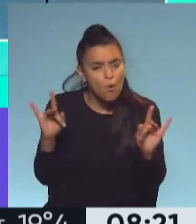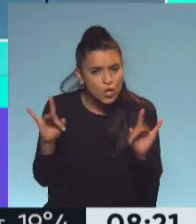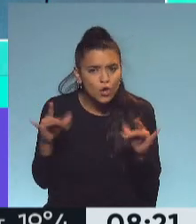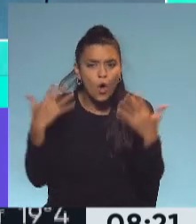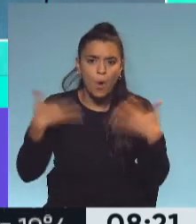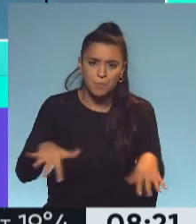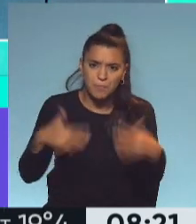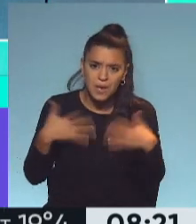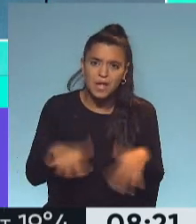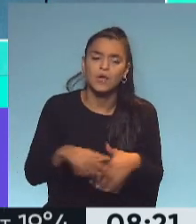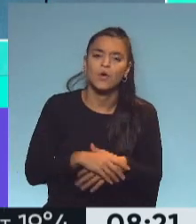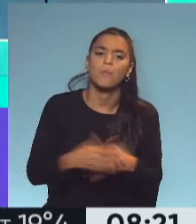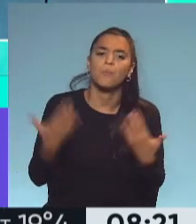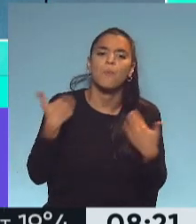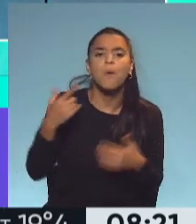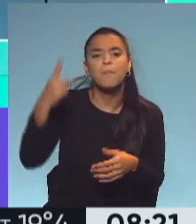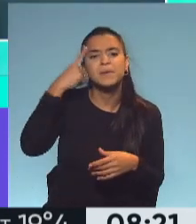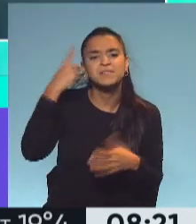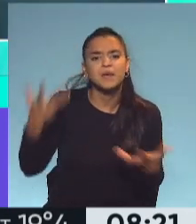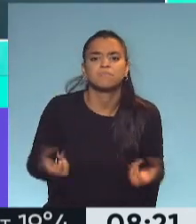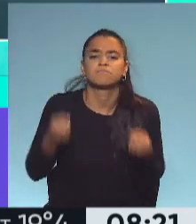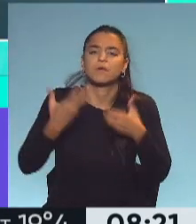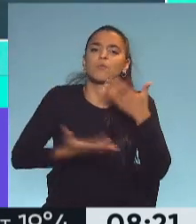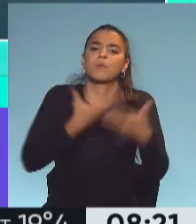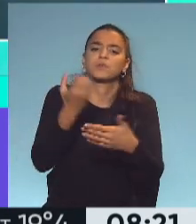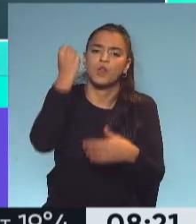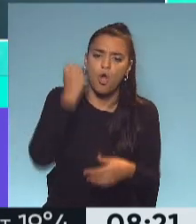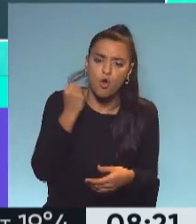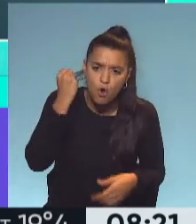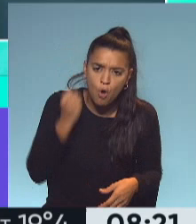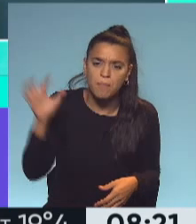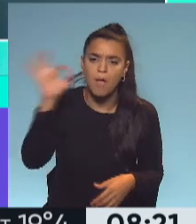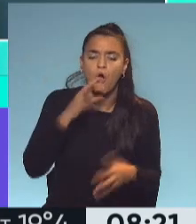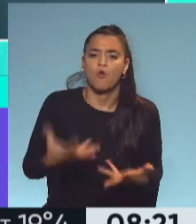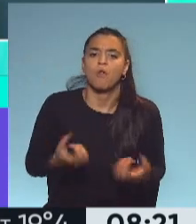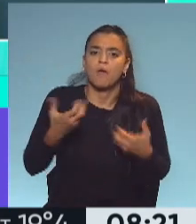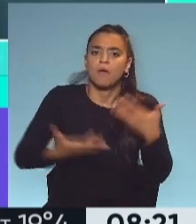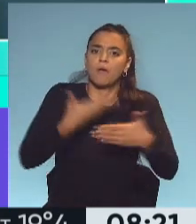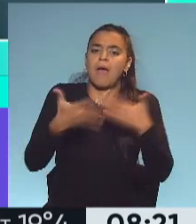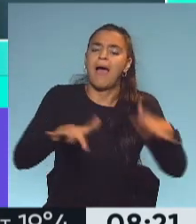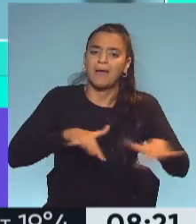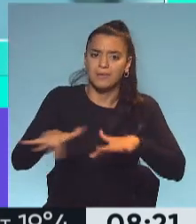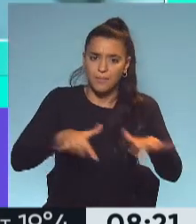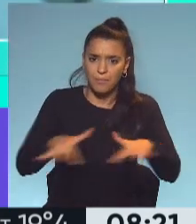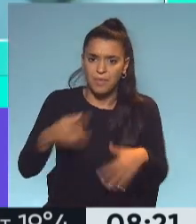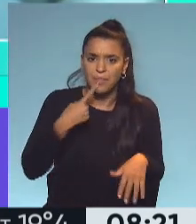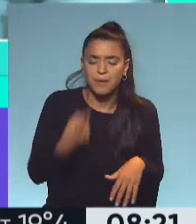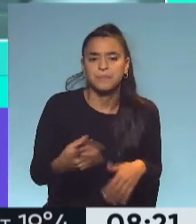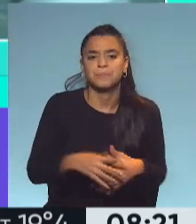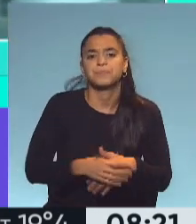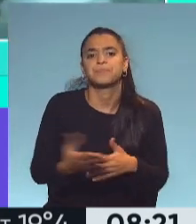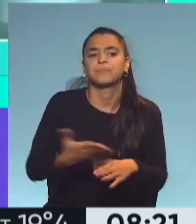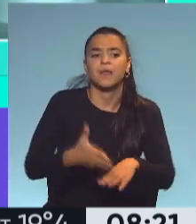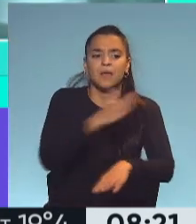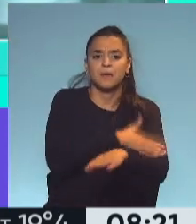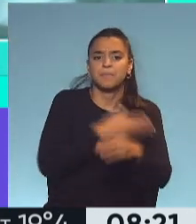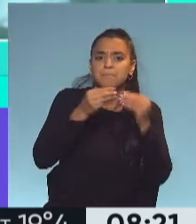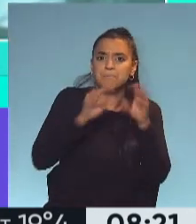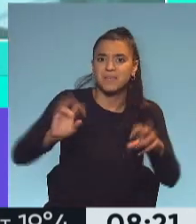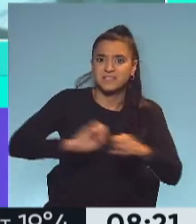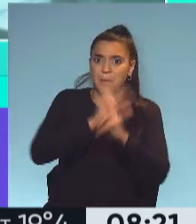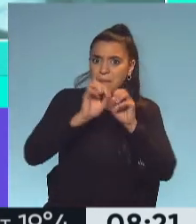que podamos empezar a pensar una recuperación económica y una recuperación de las actividades que llevamos a cabo antes de que iniciara